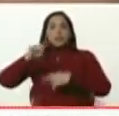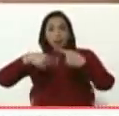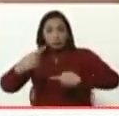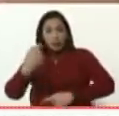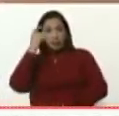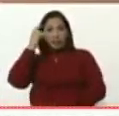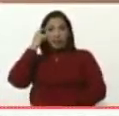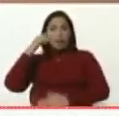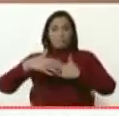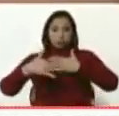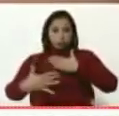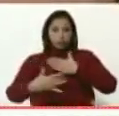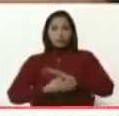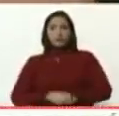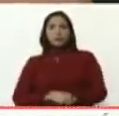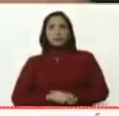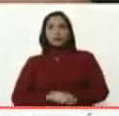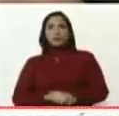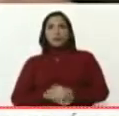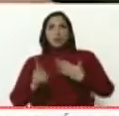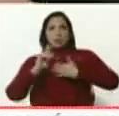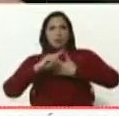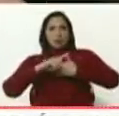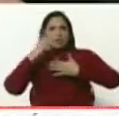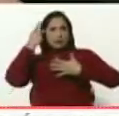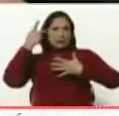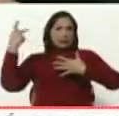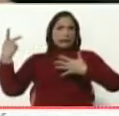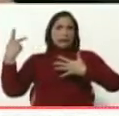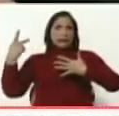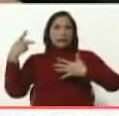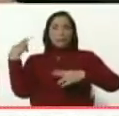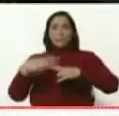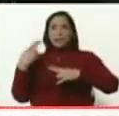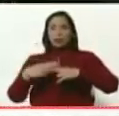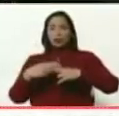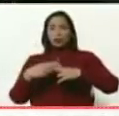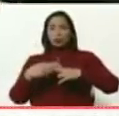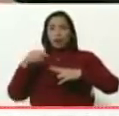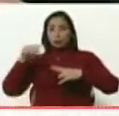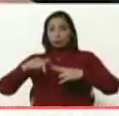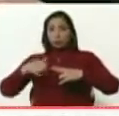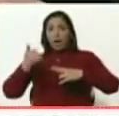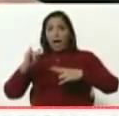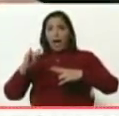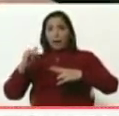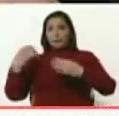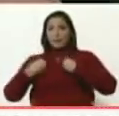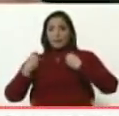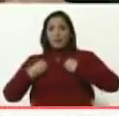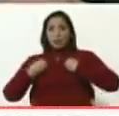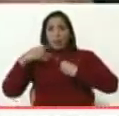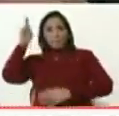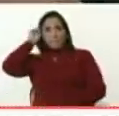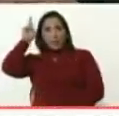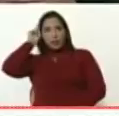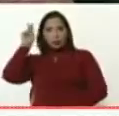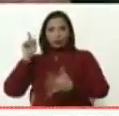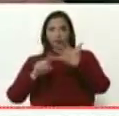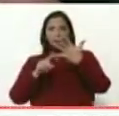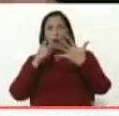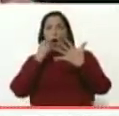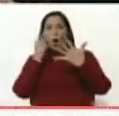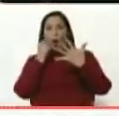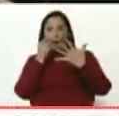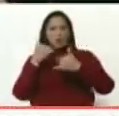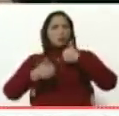posteriores, y un psicópata muy peligroso que se encuentra en estos momentos en Perú, el señor Vilca Fernández. ¿Cuál